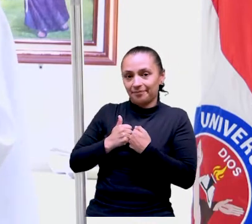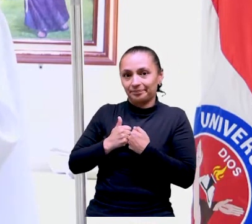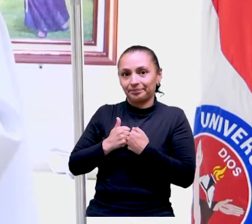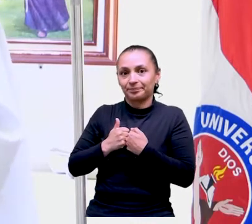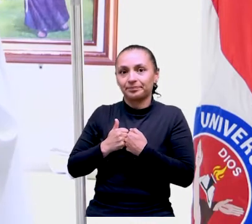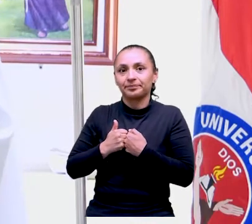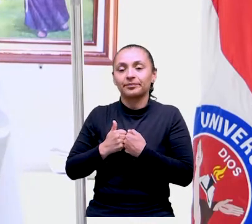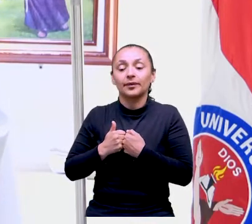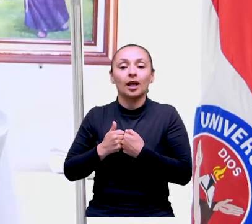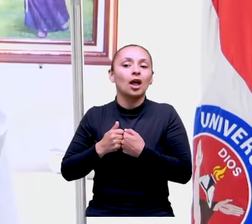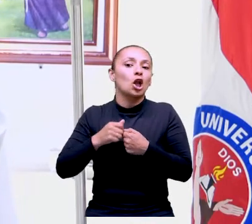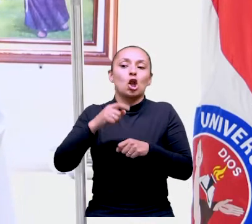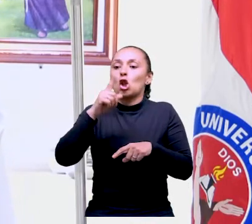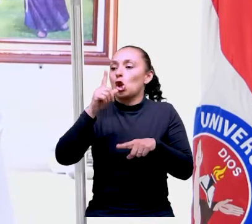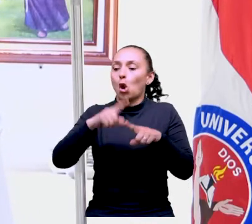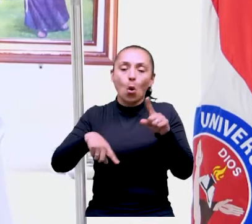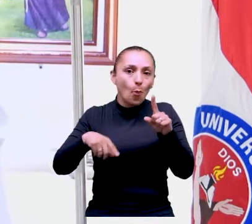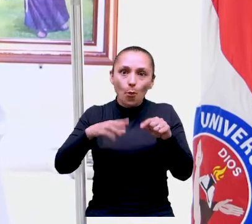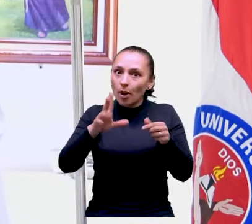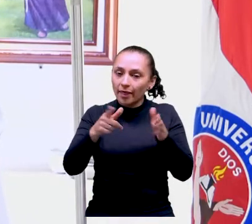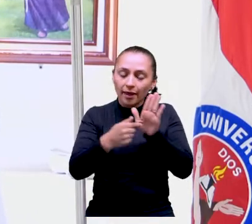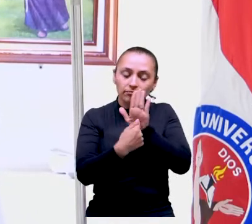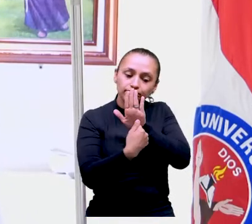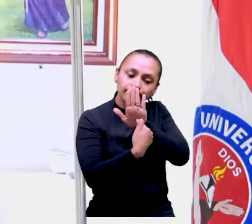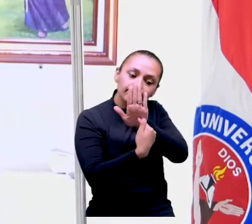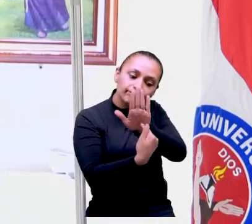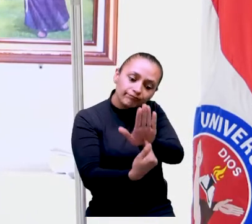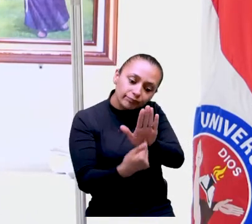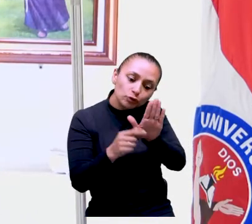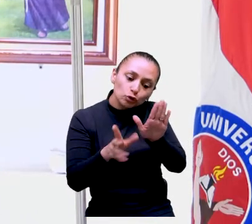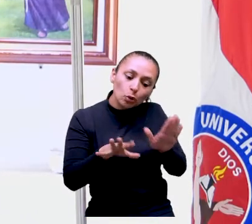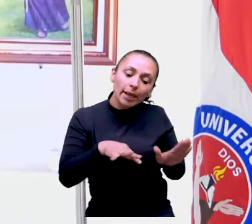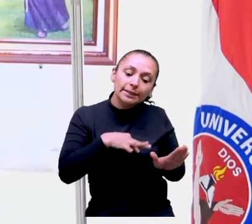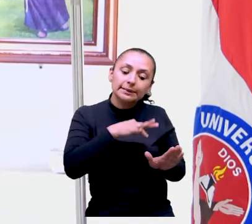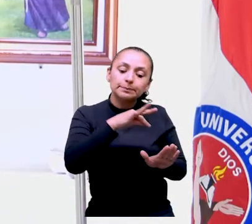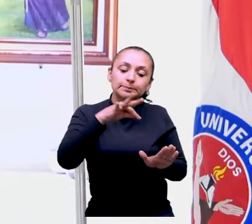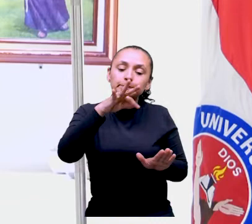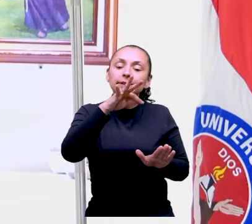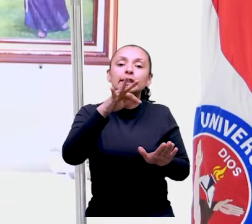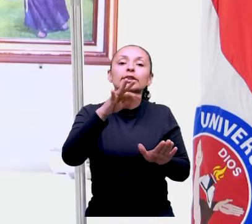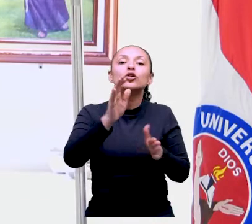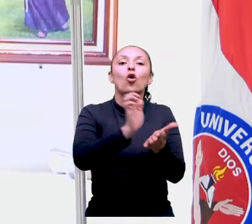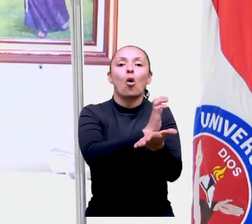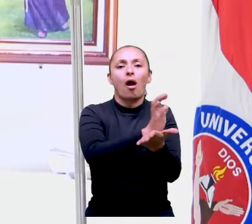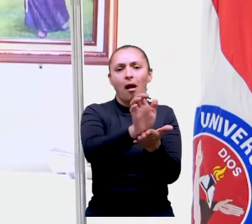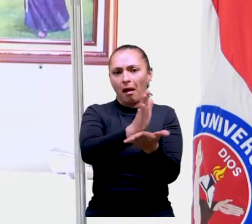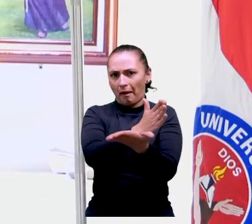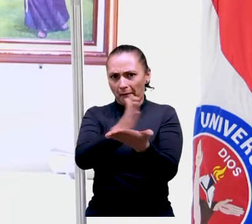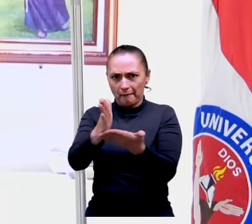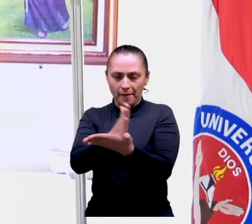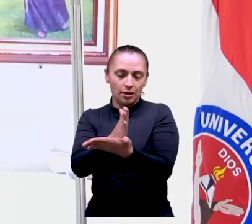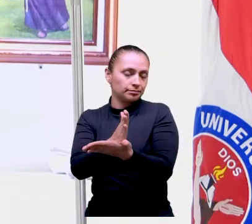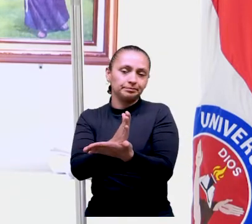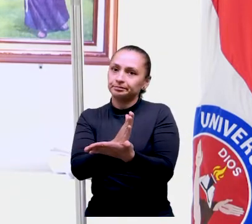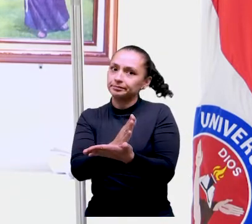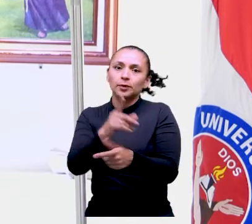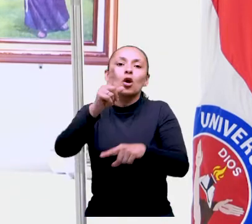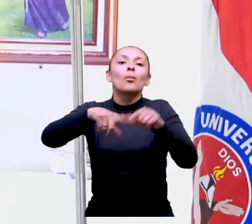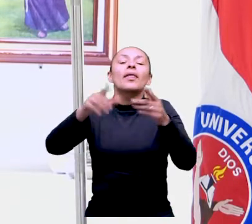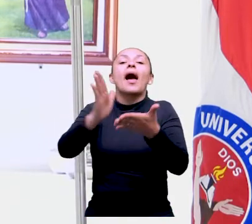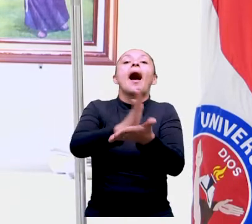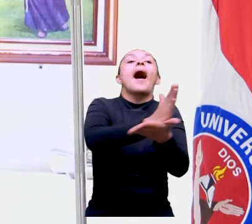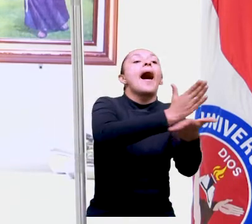santo no podemos dejar a un lado la presencia de ese espíritu